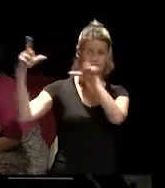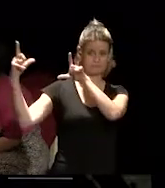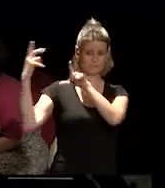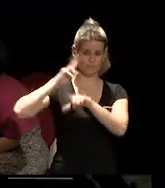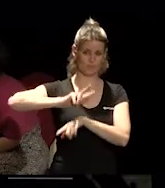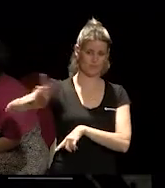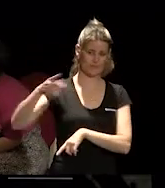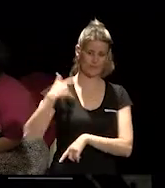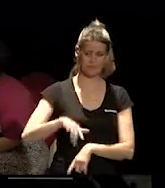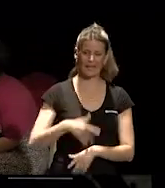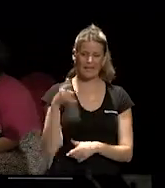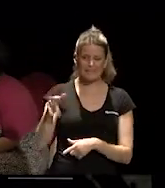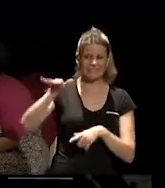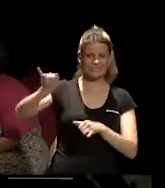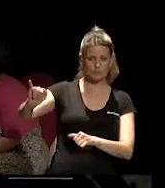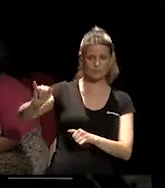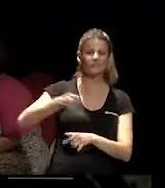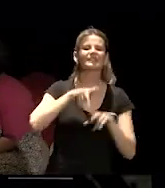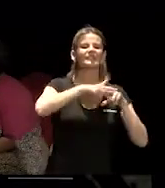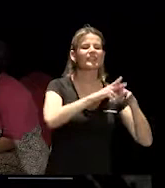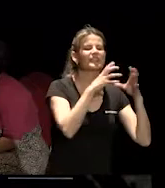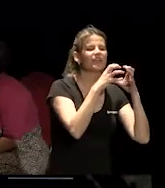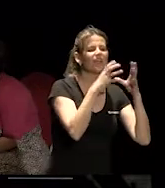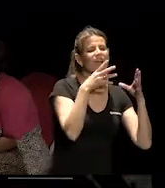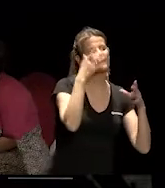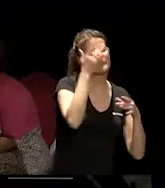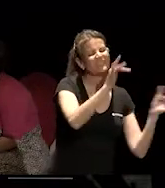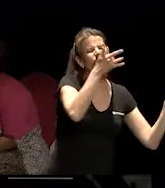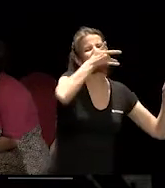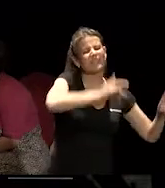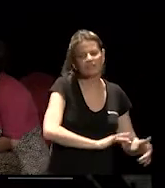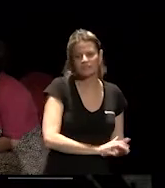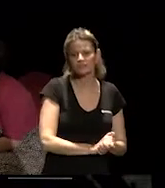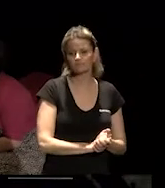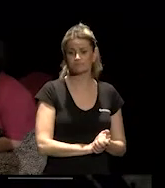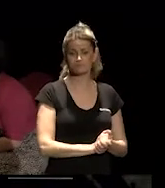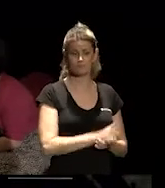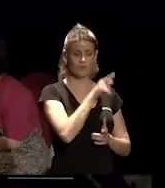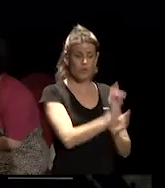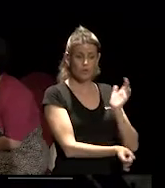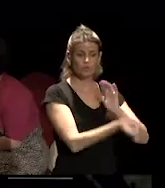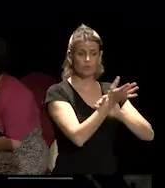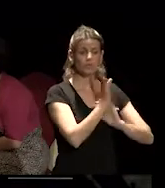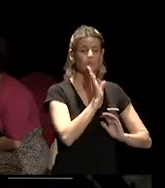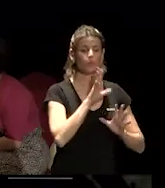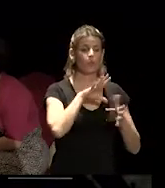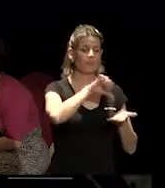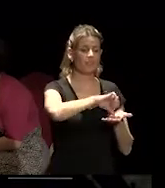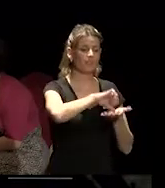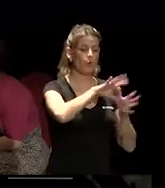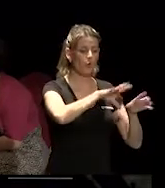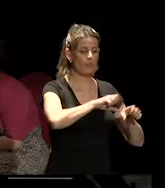estamos. ¿Quién es Taller Naranja Imaginario? Vale. Taller Naranja Imaginario surge en el Centro Ocupacional Pascual